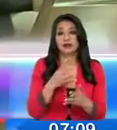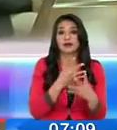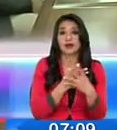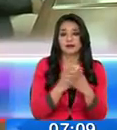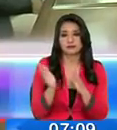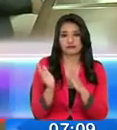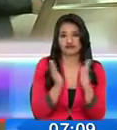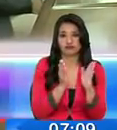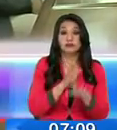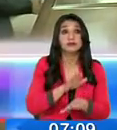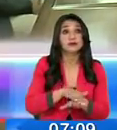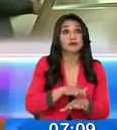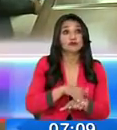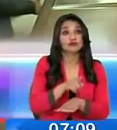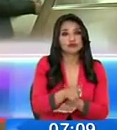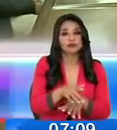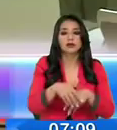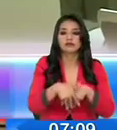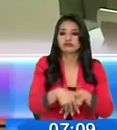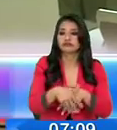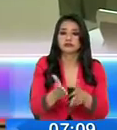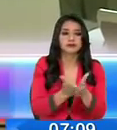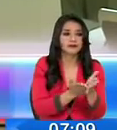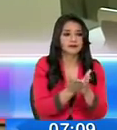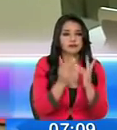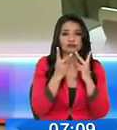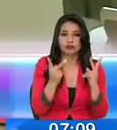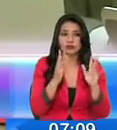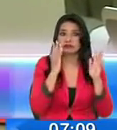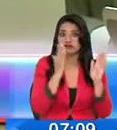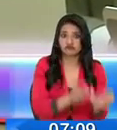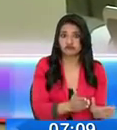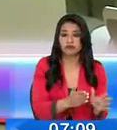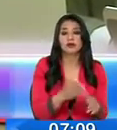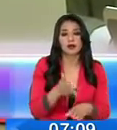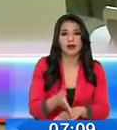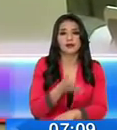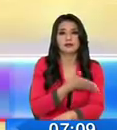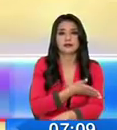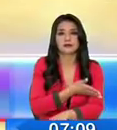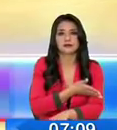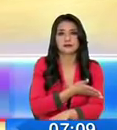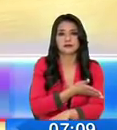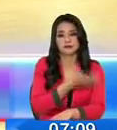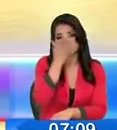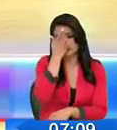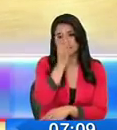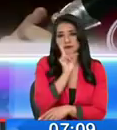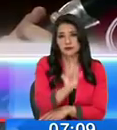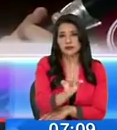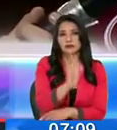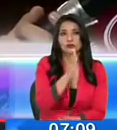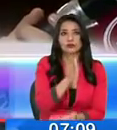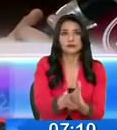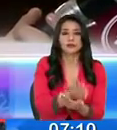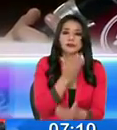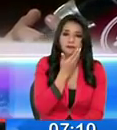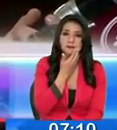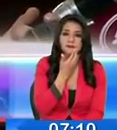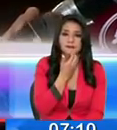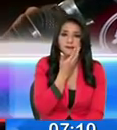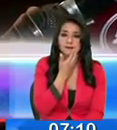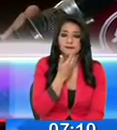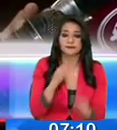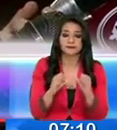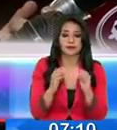preventiva por el presunto delito de paralización de servicios públicos, hay un antecedente que llevó a tomar la determinación. Hay el antecedente del